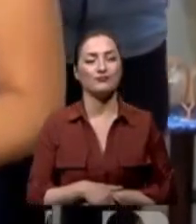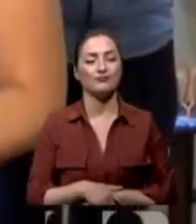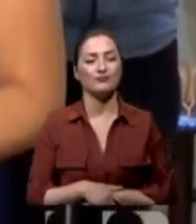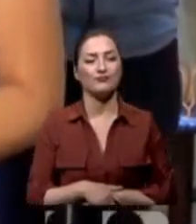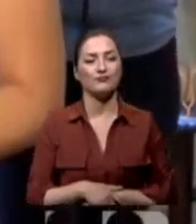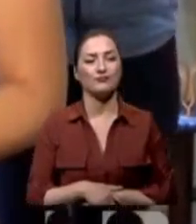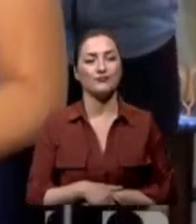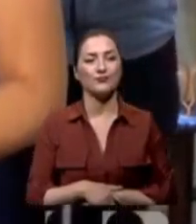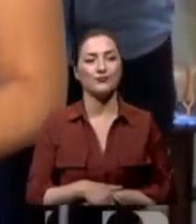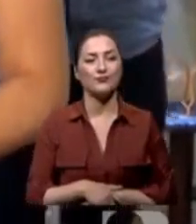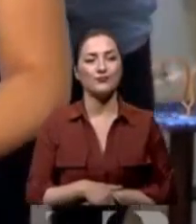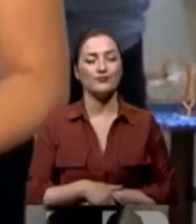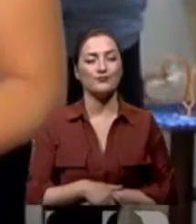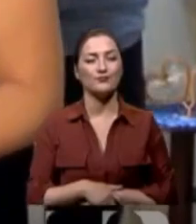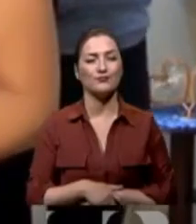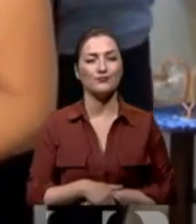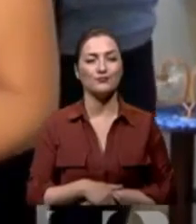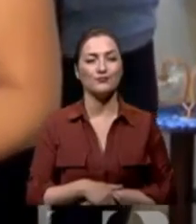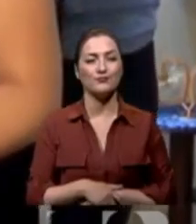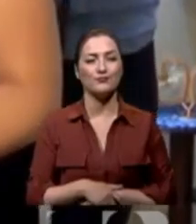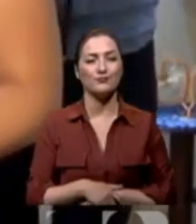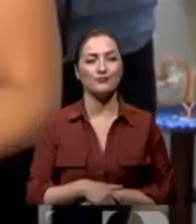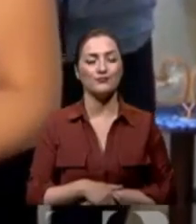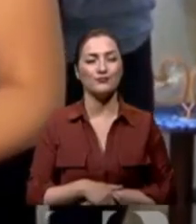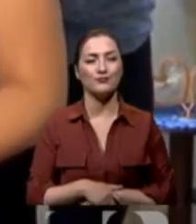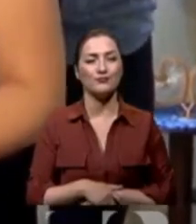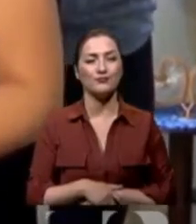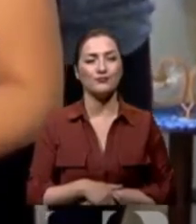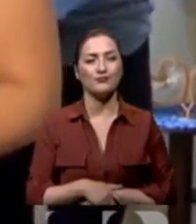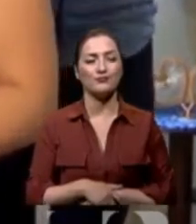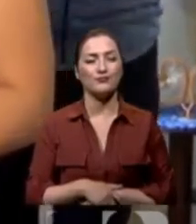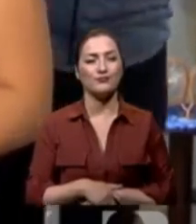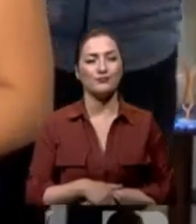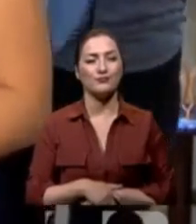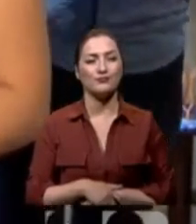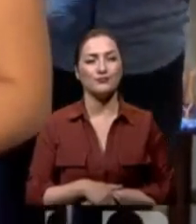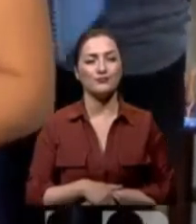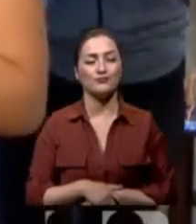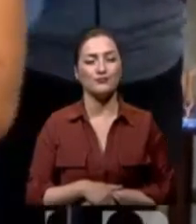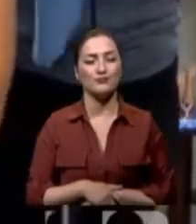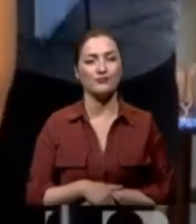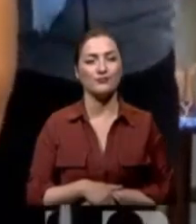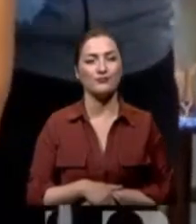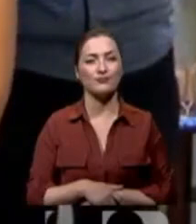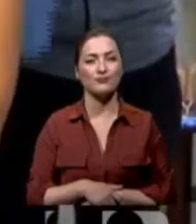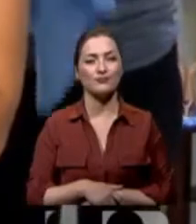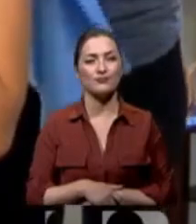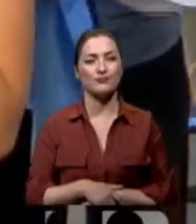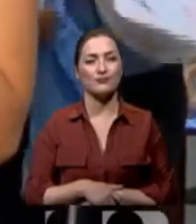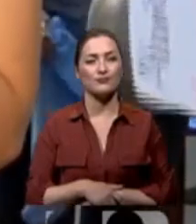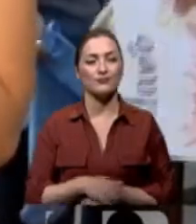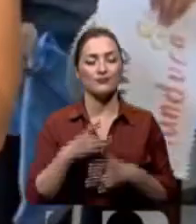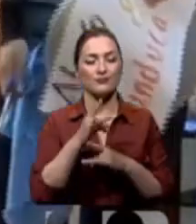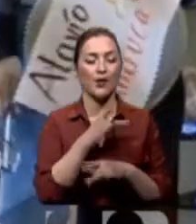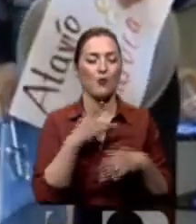ve. Se siente, Atavío está presente. Se ve, se siente, Atavío está presente. Me encanta